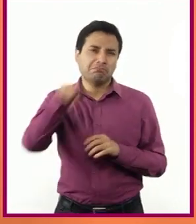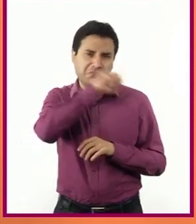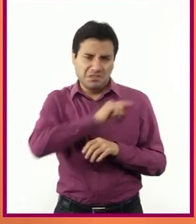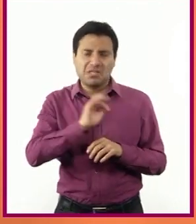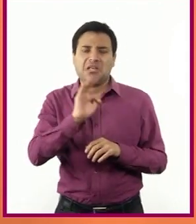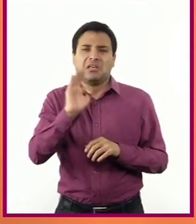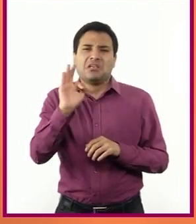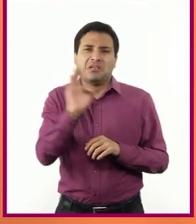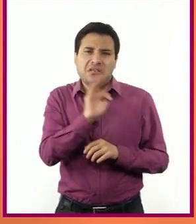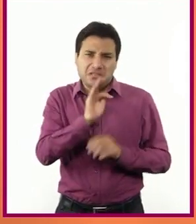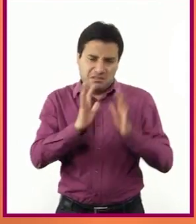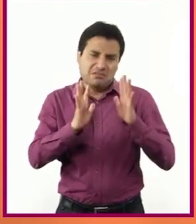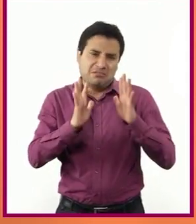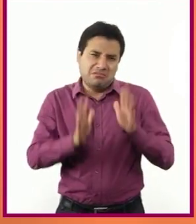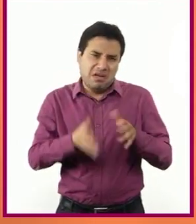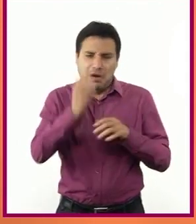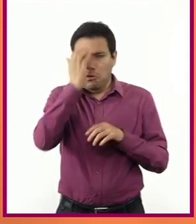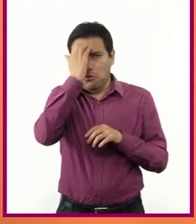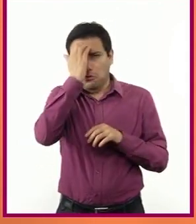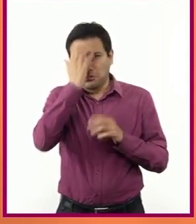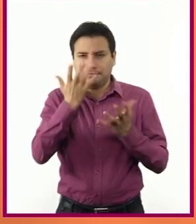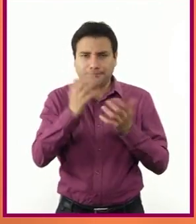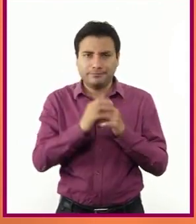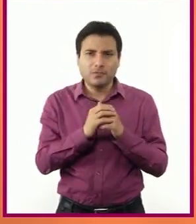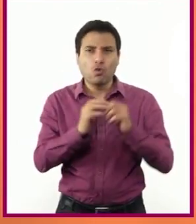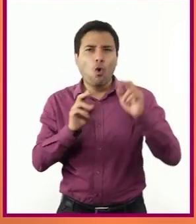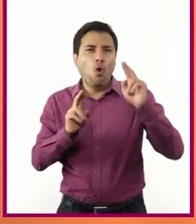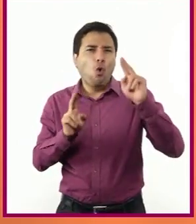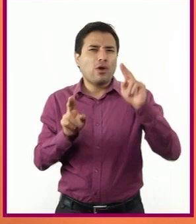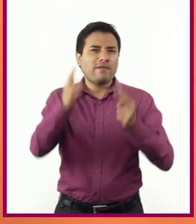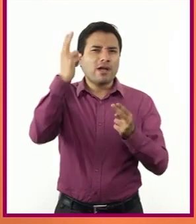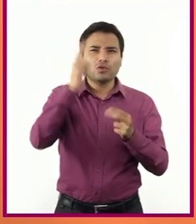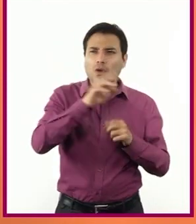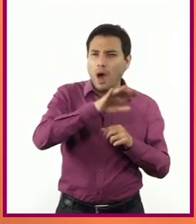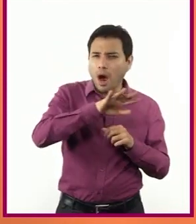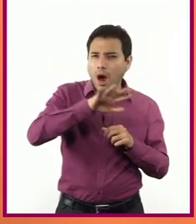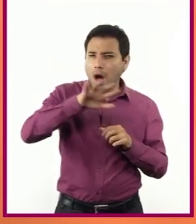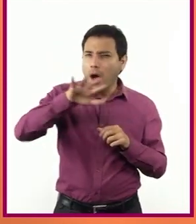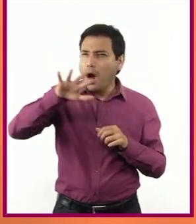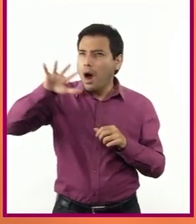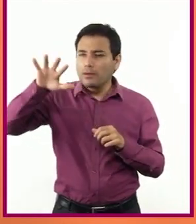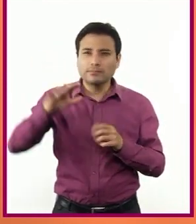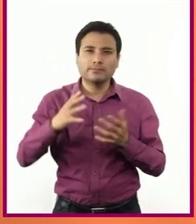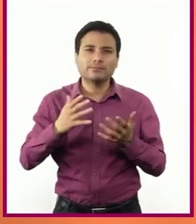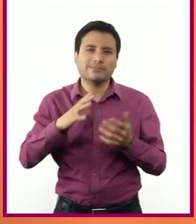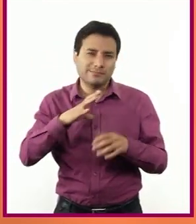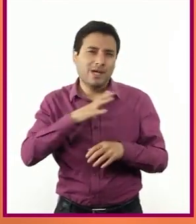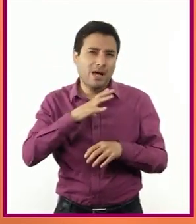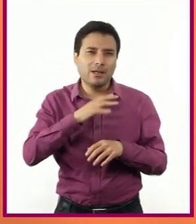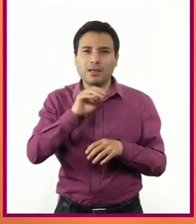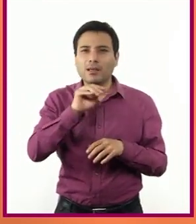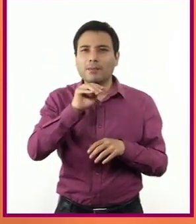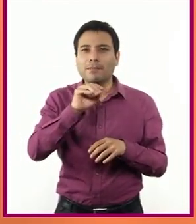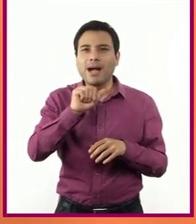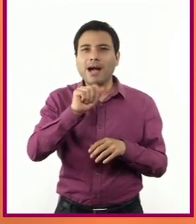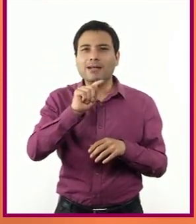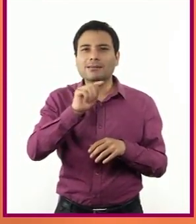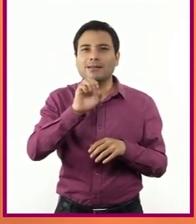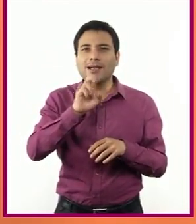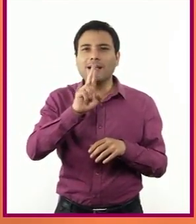han escuchado que todo lo que se encuentra en el universo está formado por materia y esta a su vez por